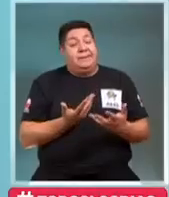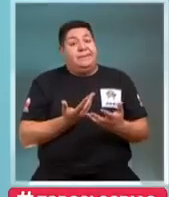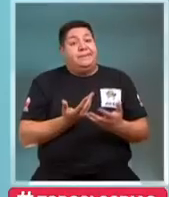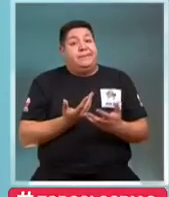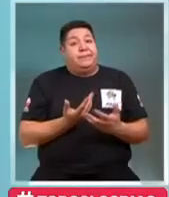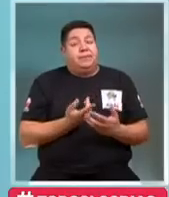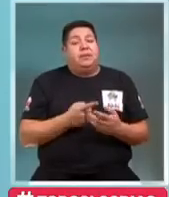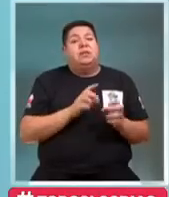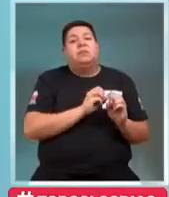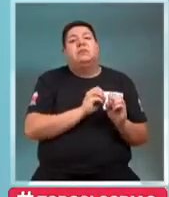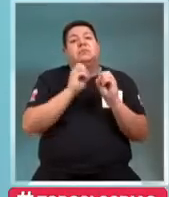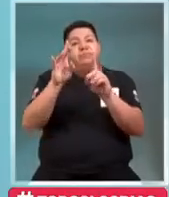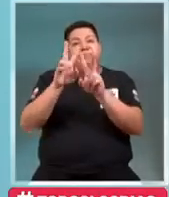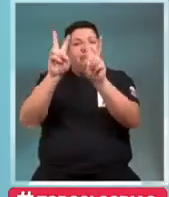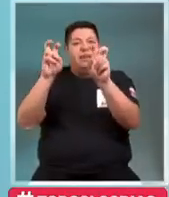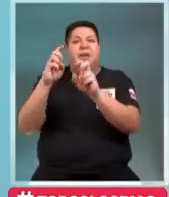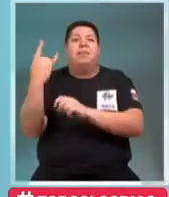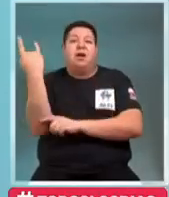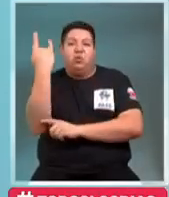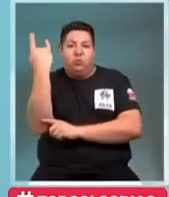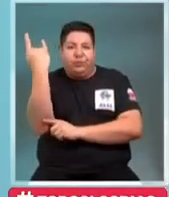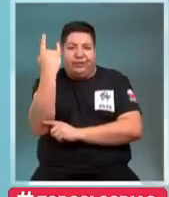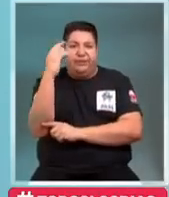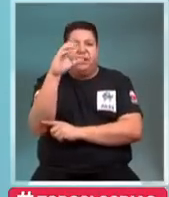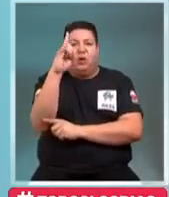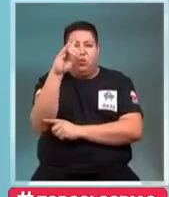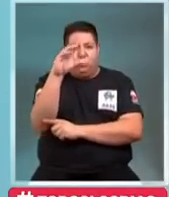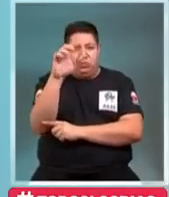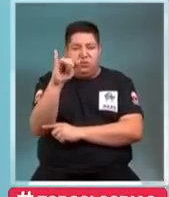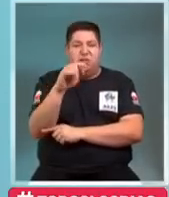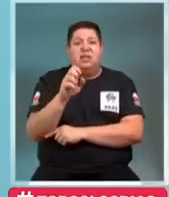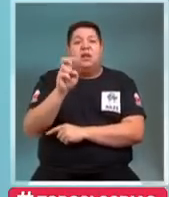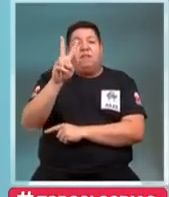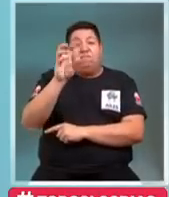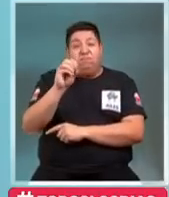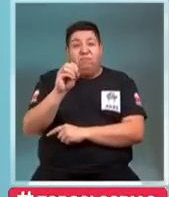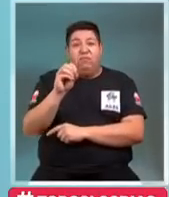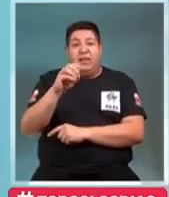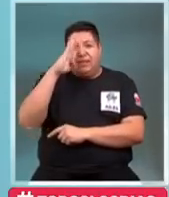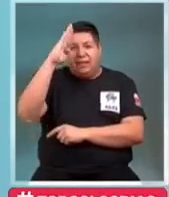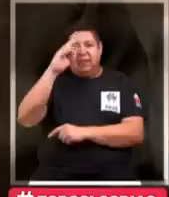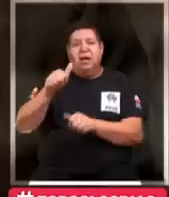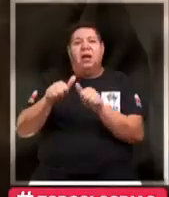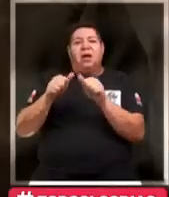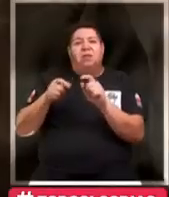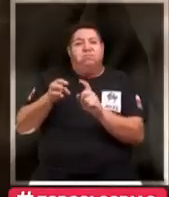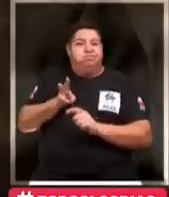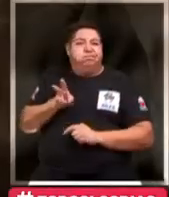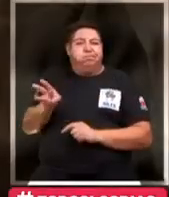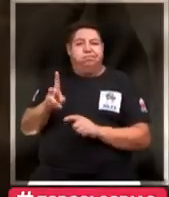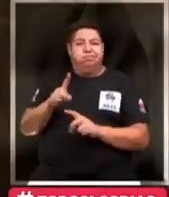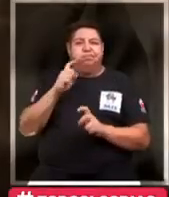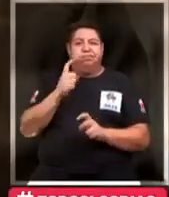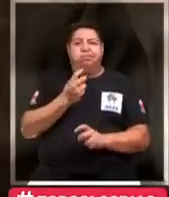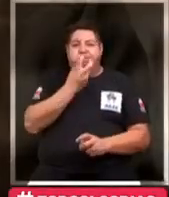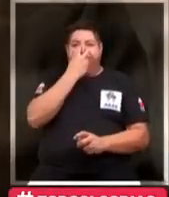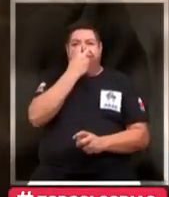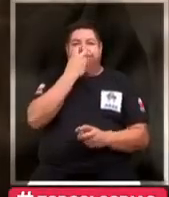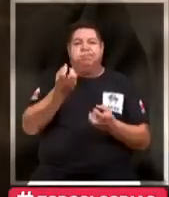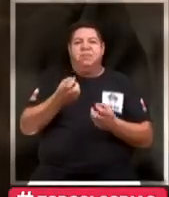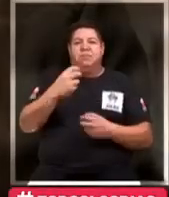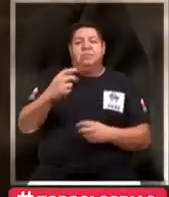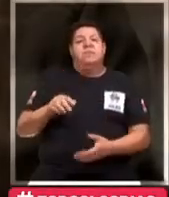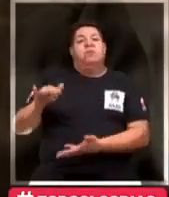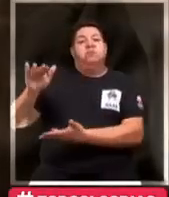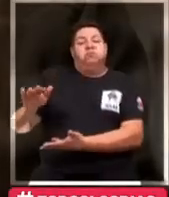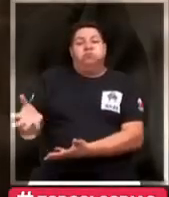La llevaron a UCI. Estuvo 20 días conectada a ventilador y el doctor nos